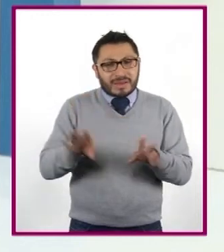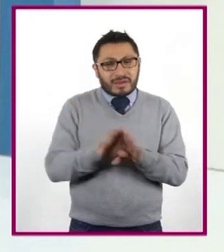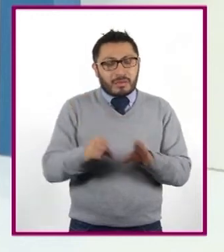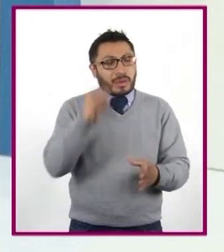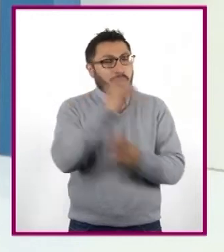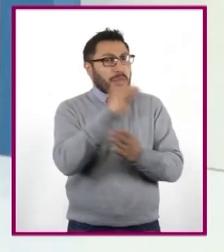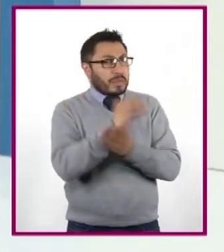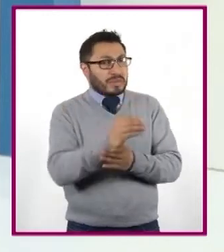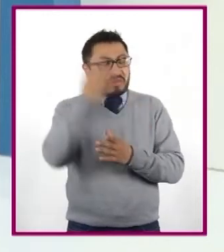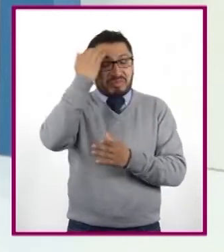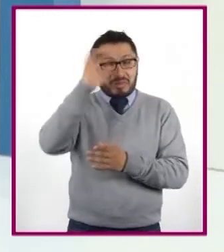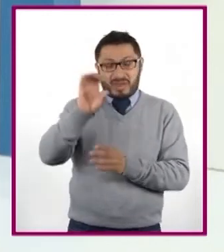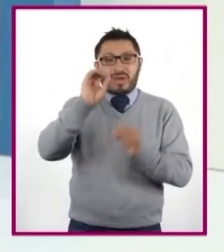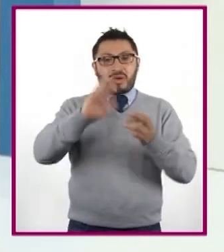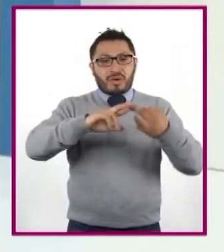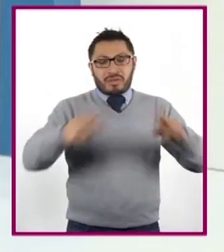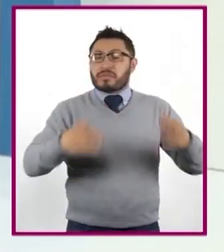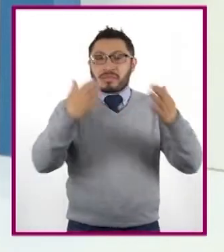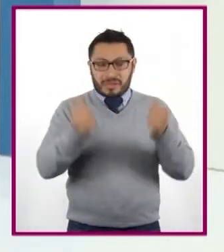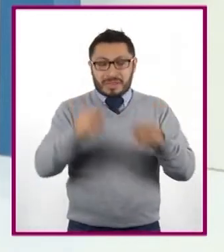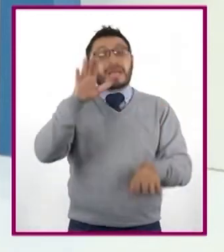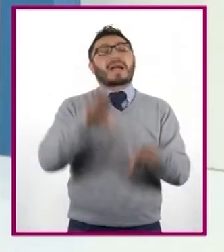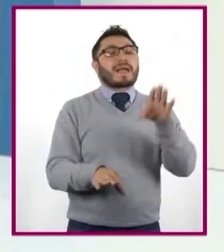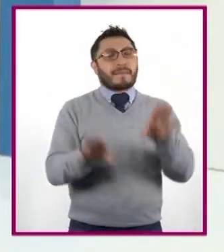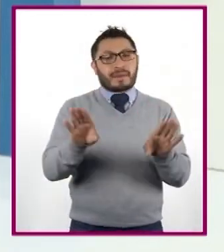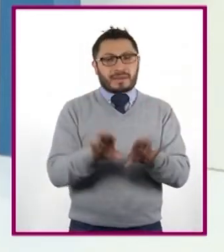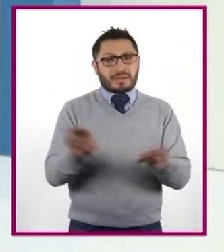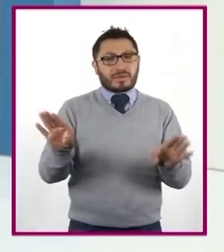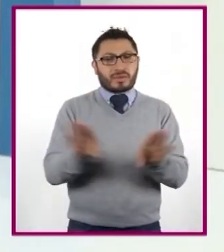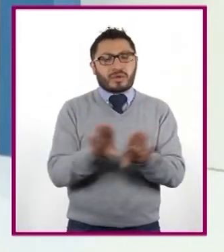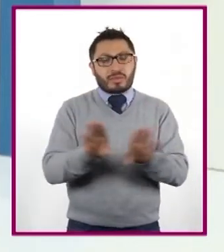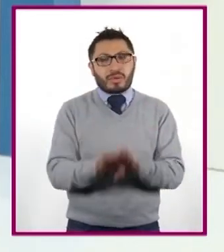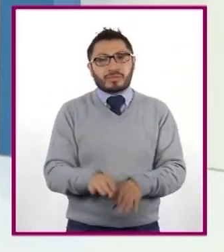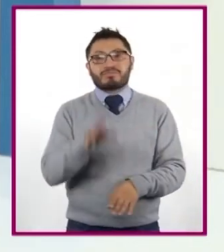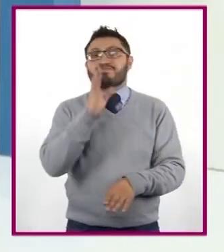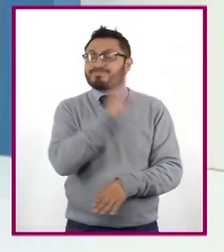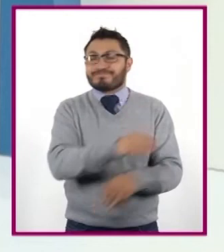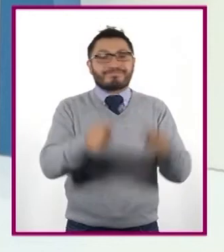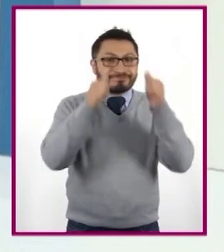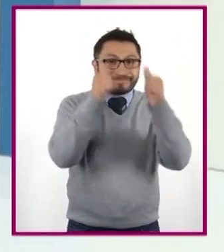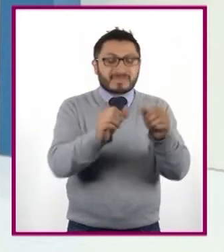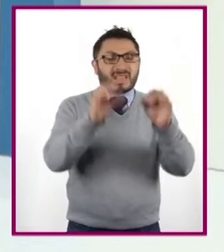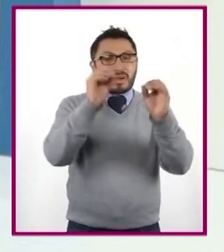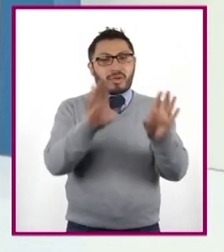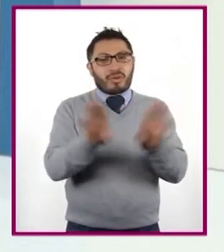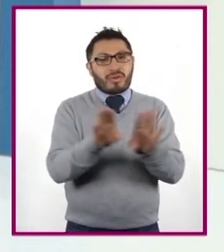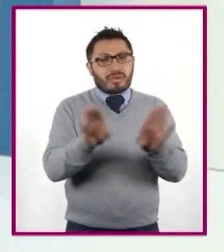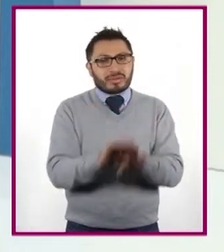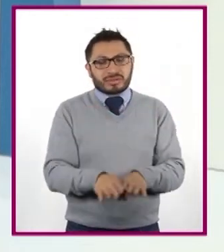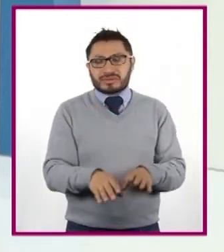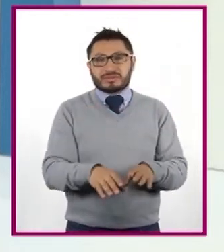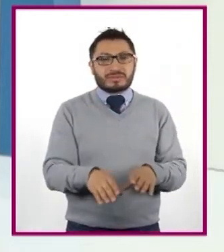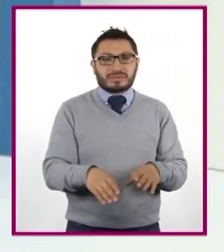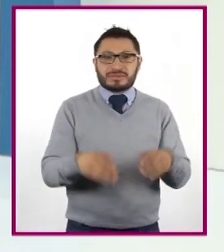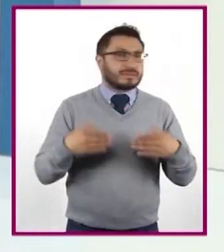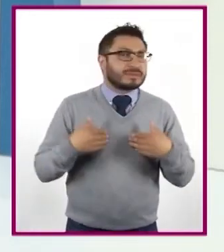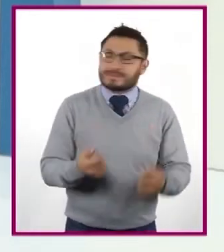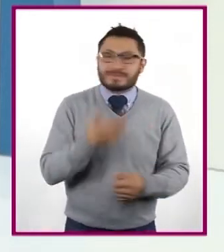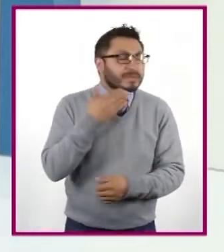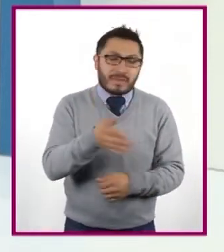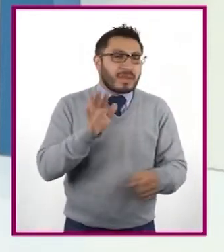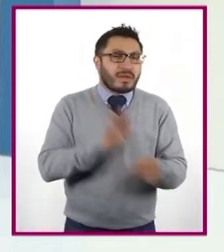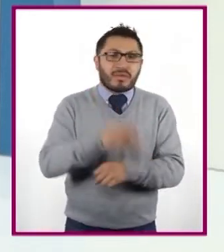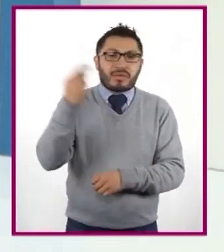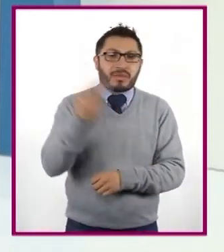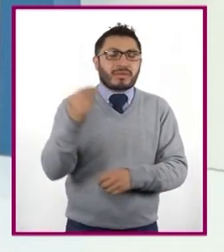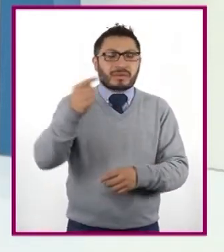de recursos. En ocasiones, también por negligencia o una interpretación inadecuada de las